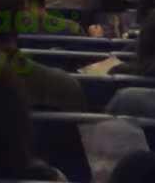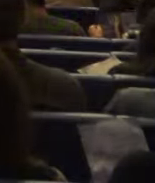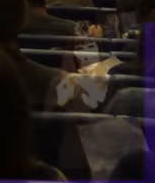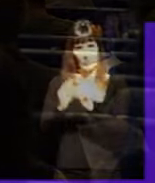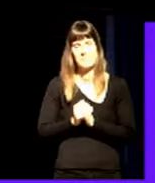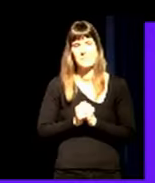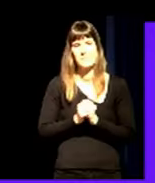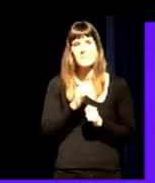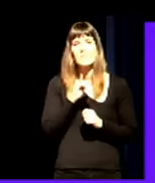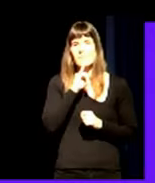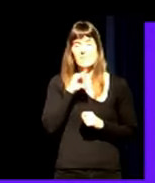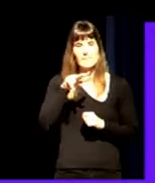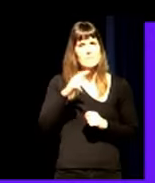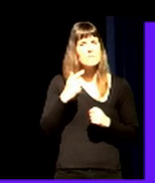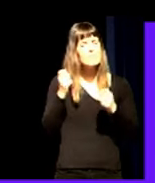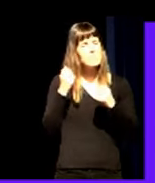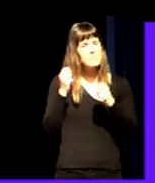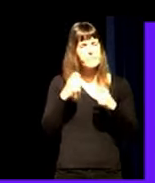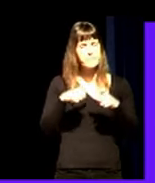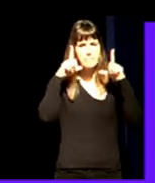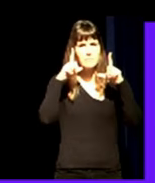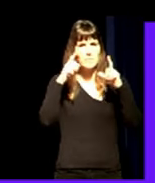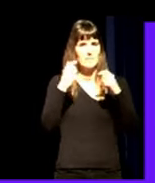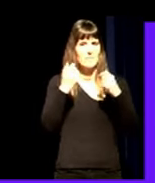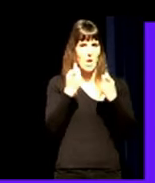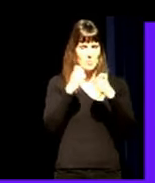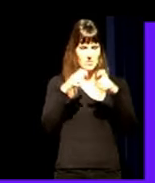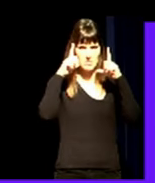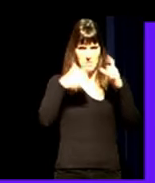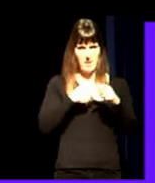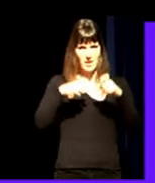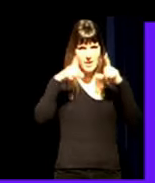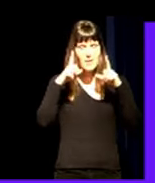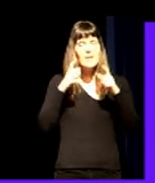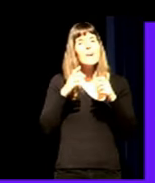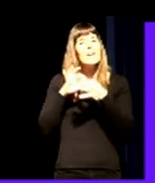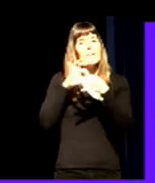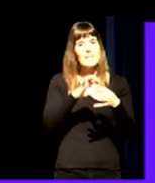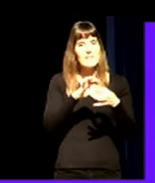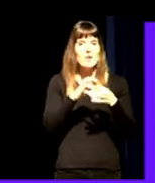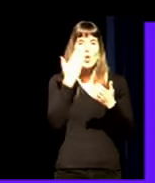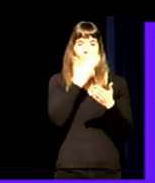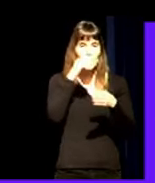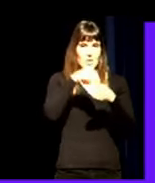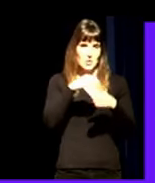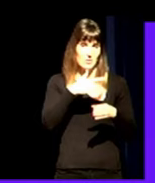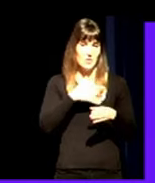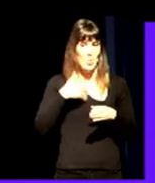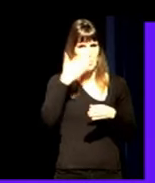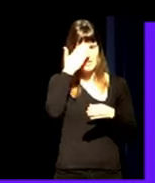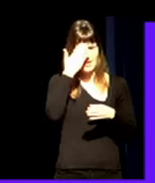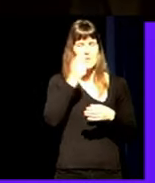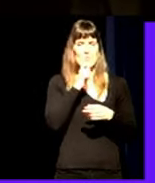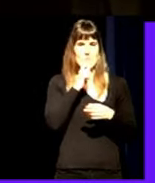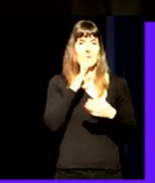decía José María, que defiendes el papel protagonista del alumnado en la salud mental de los centros escolares. Pero para eso hace